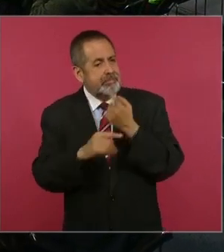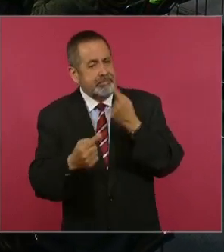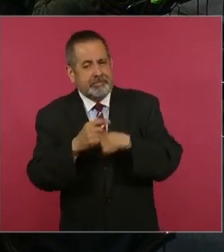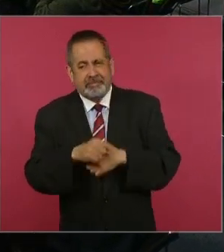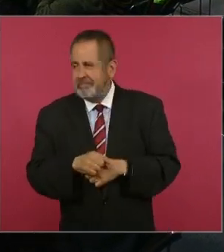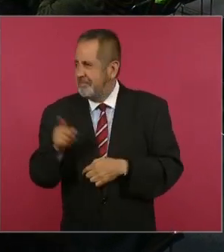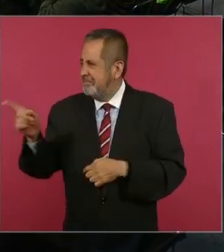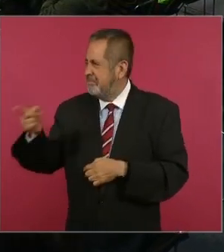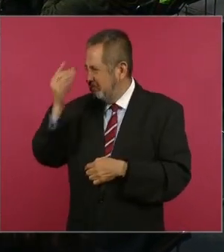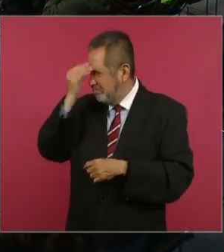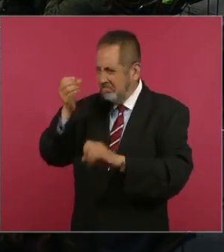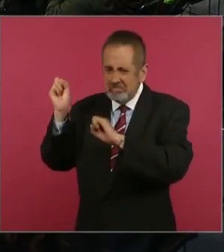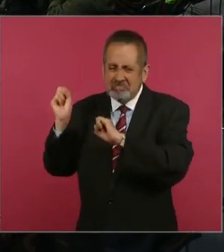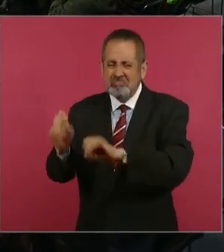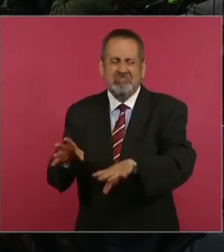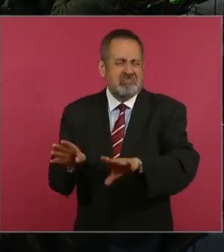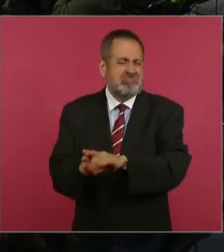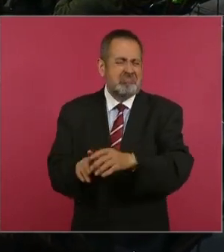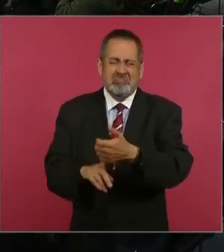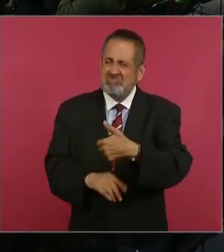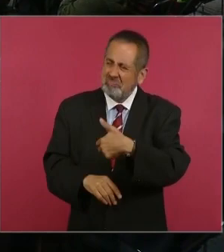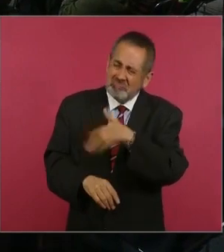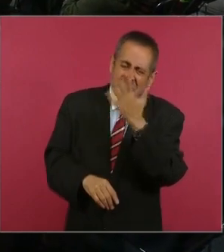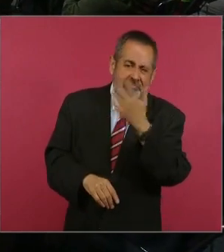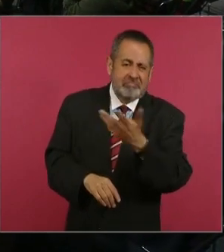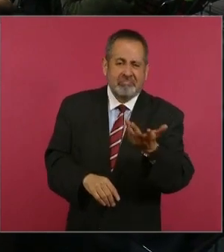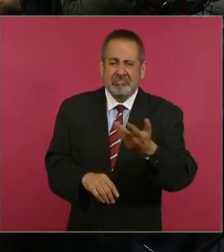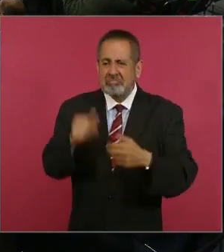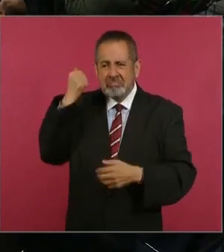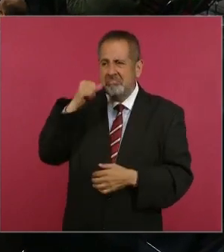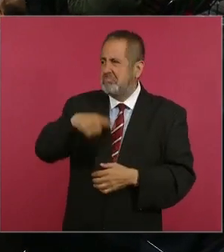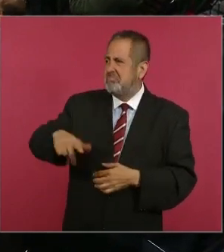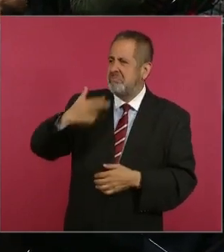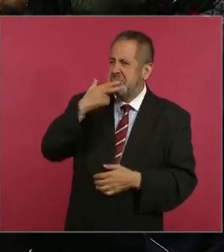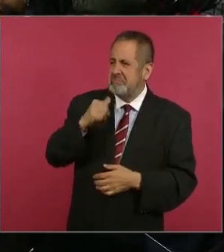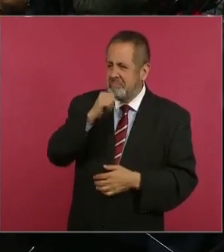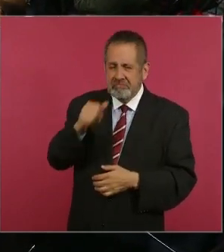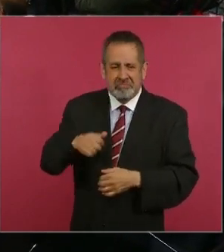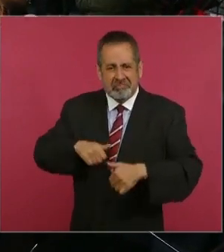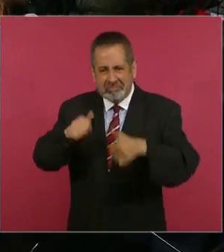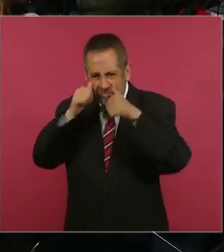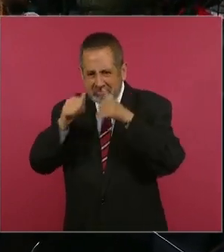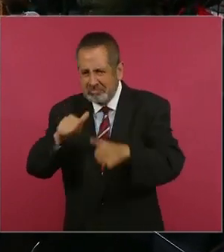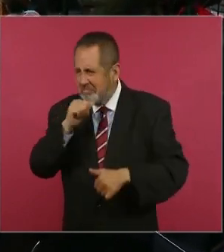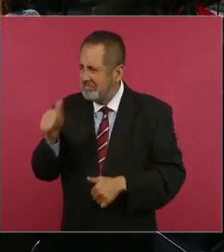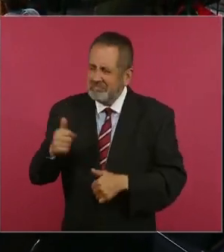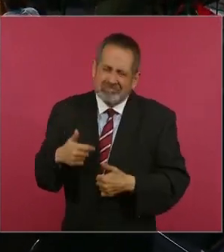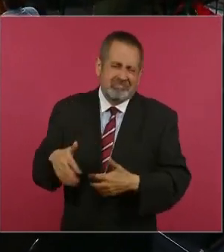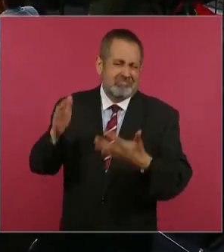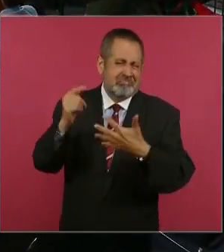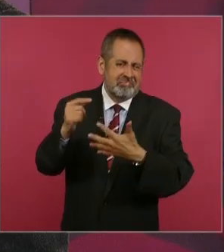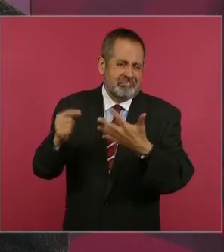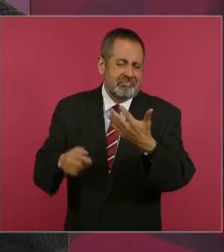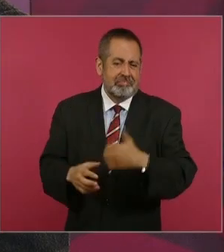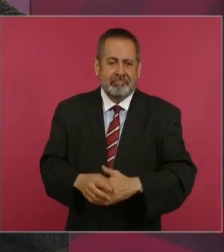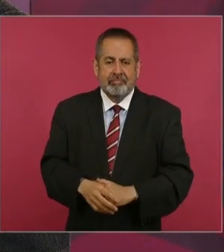abandono completo eh en Acapulco no se está atendiendo